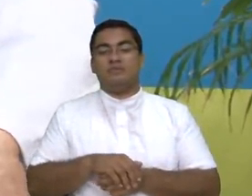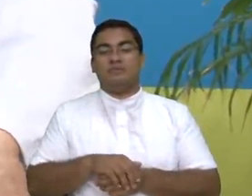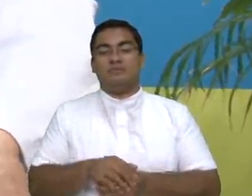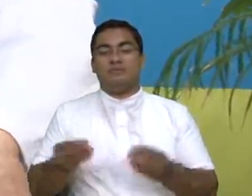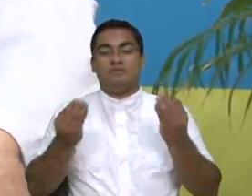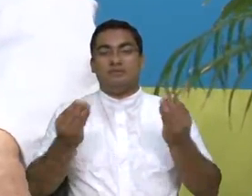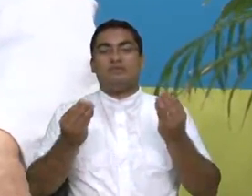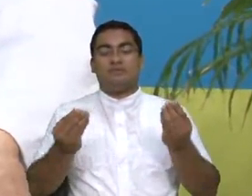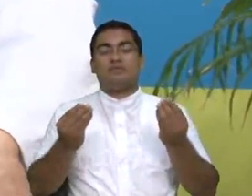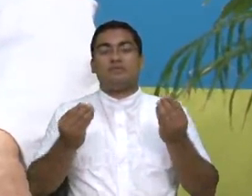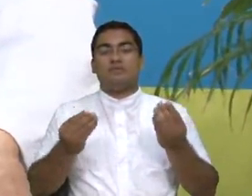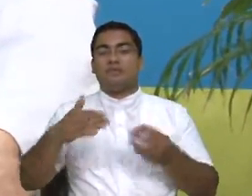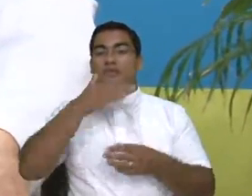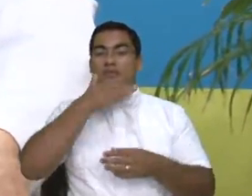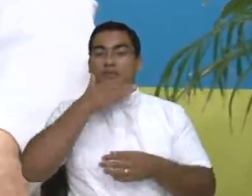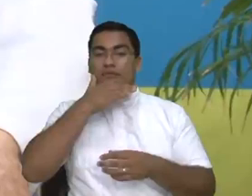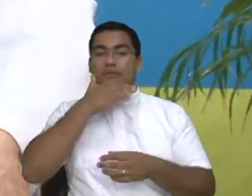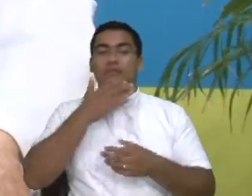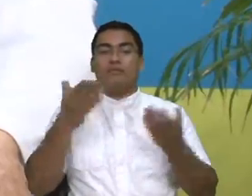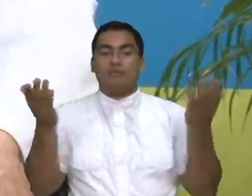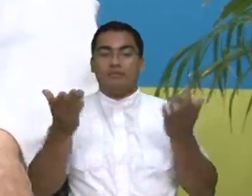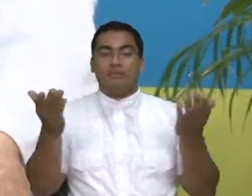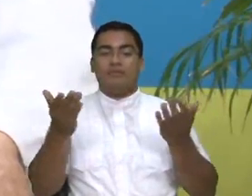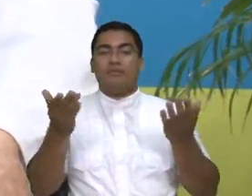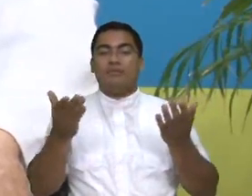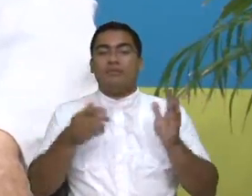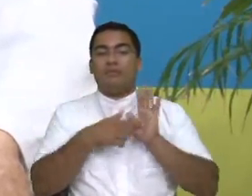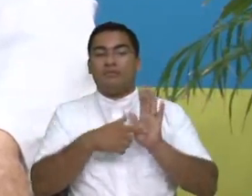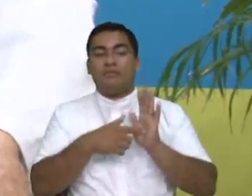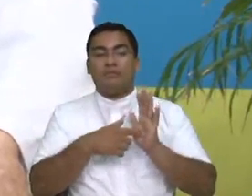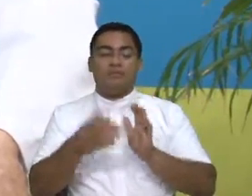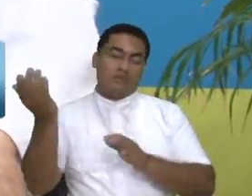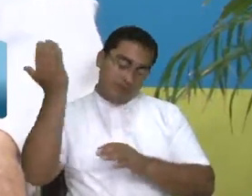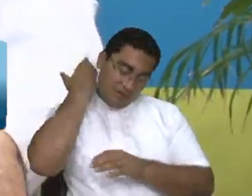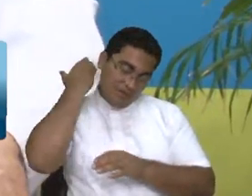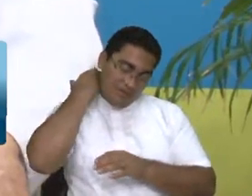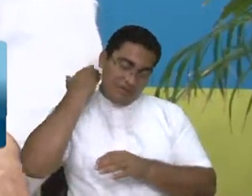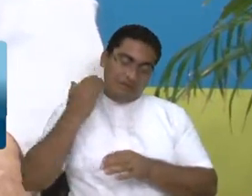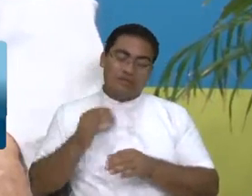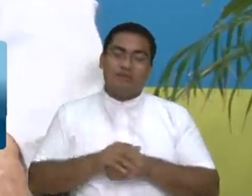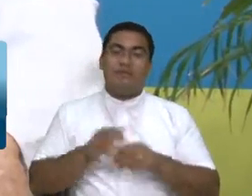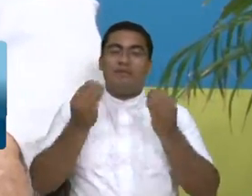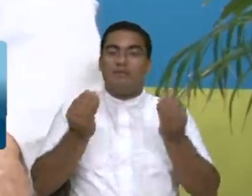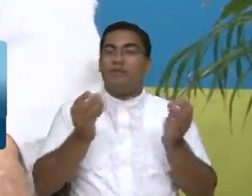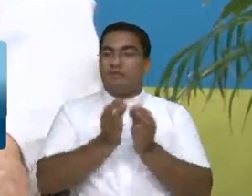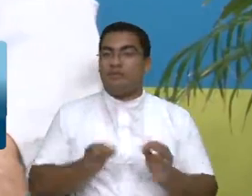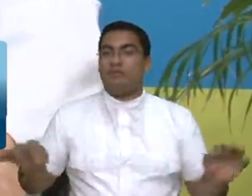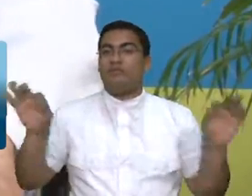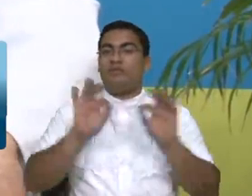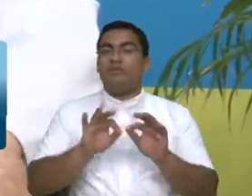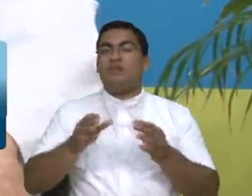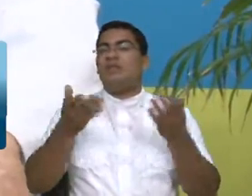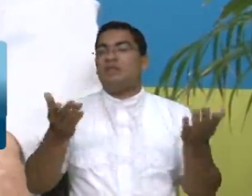poco más complicados, ¿verdad? De manejar y costosos también, pero son importantes para poder